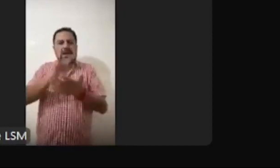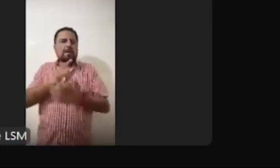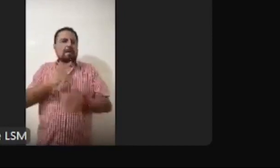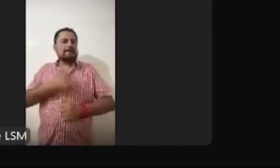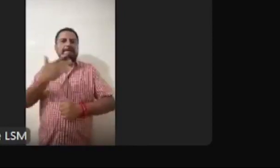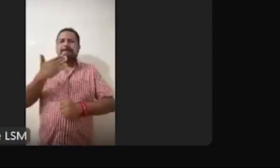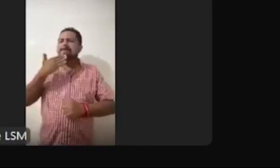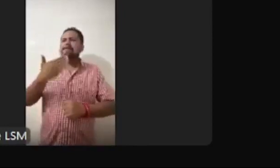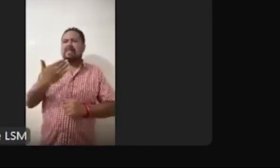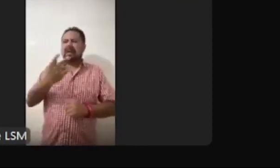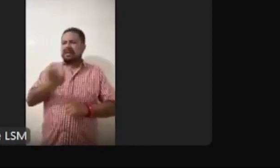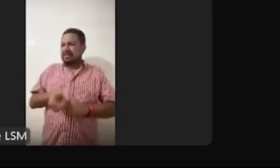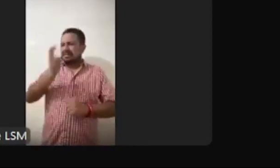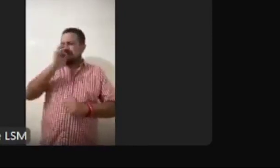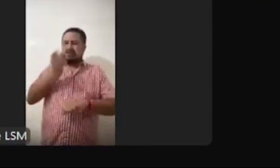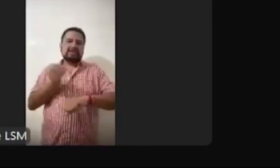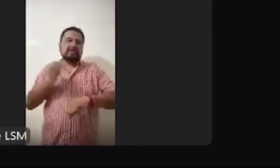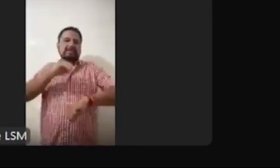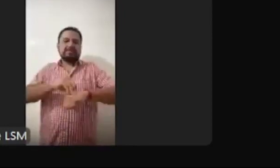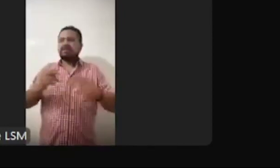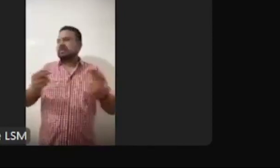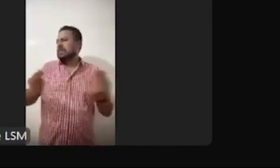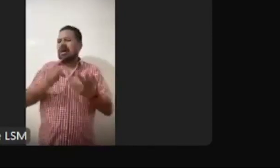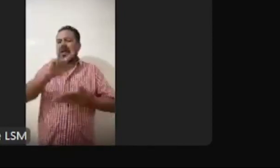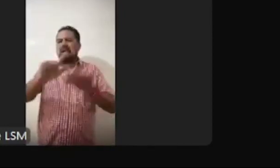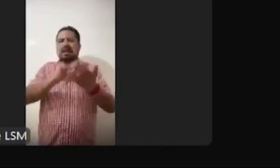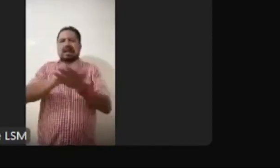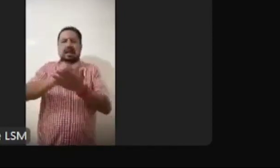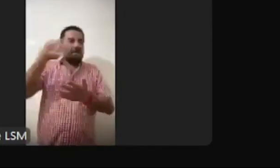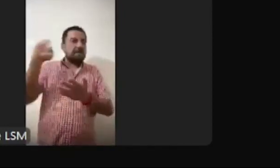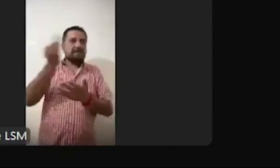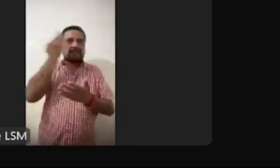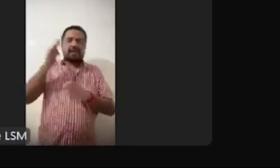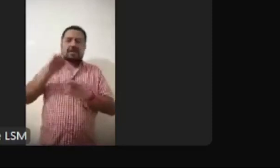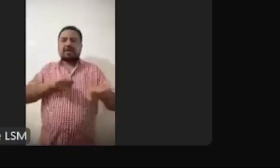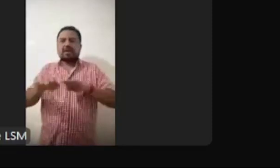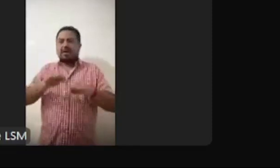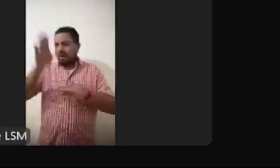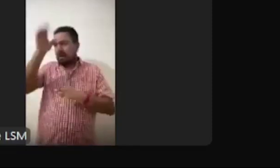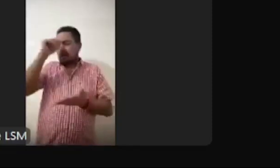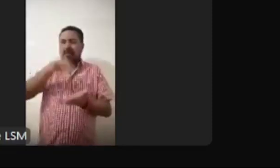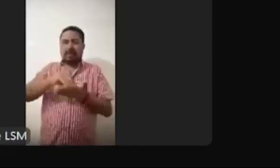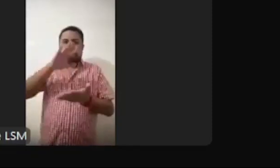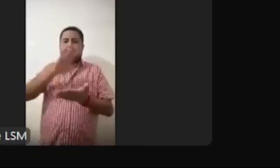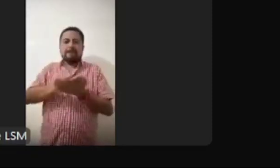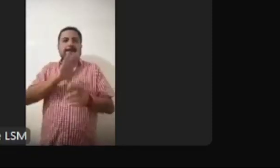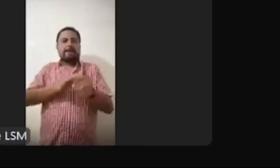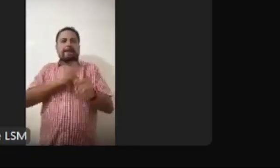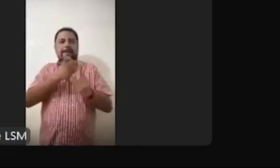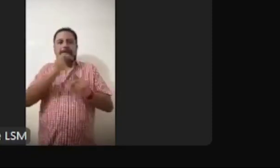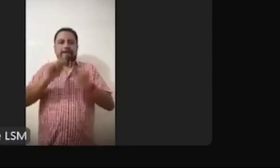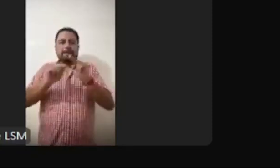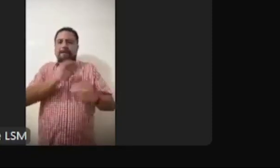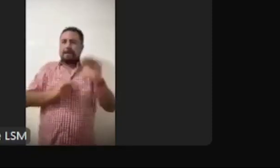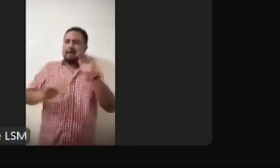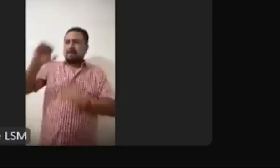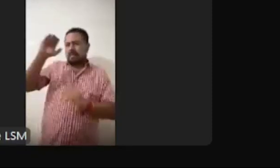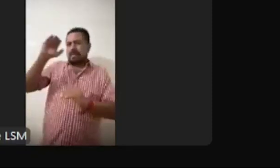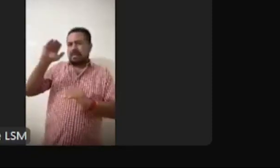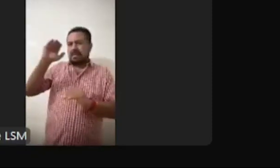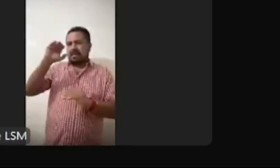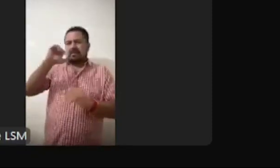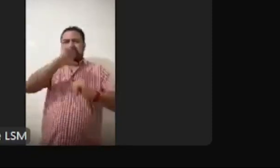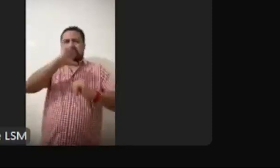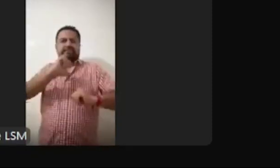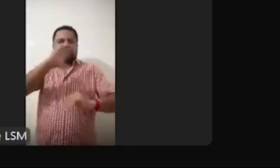y exigencias requeridas por la Ley Federal del Trabajo y se propone la aprobación del mismo, elevarlo a la categoría de laudo ejecutoriado y su archivo